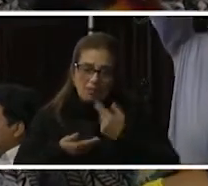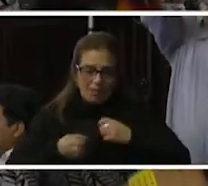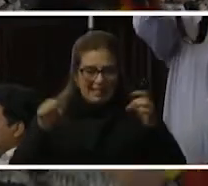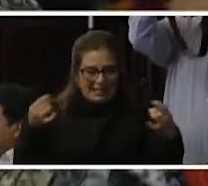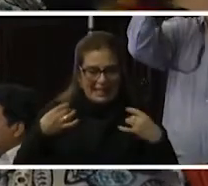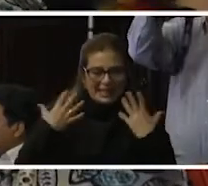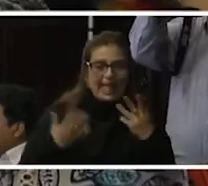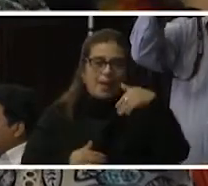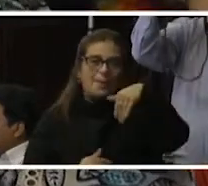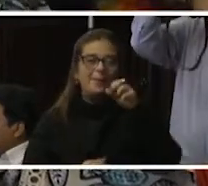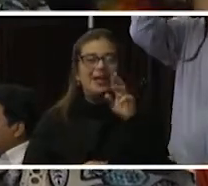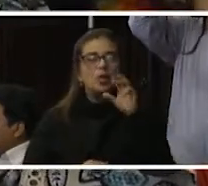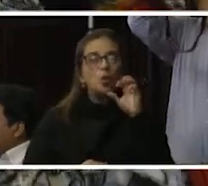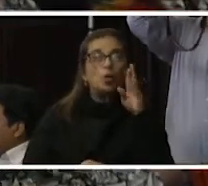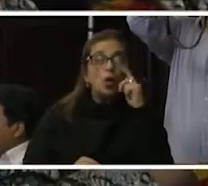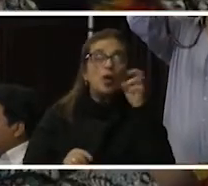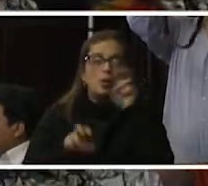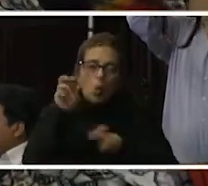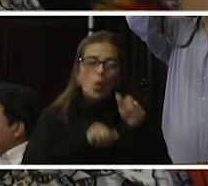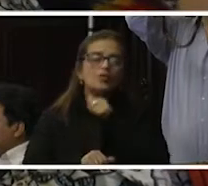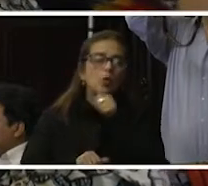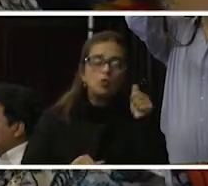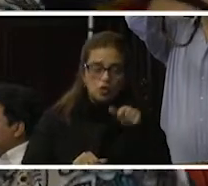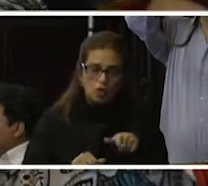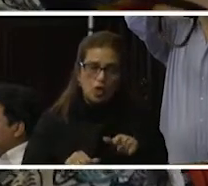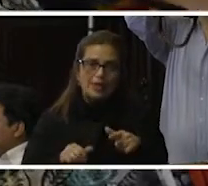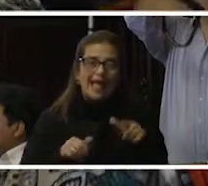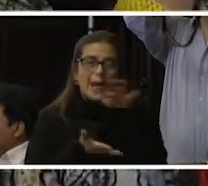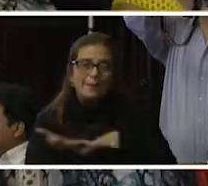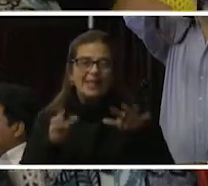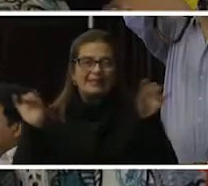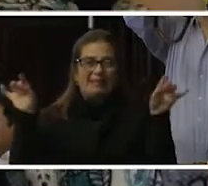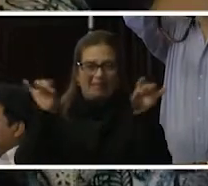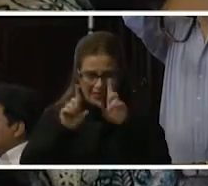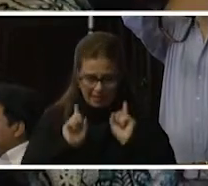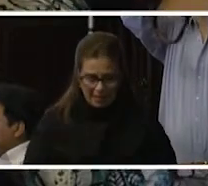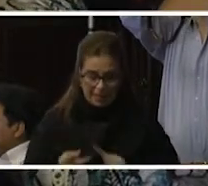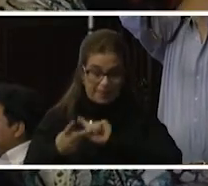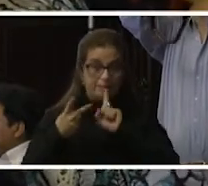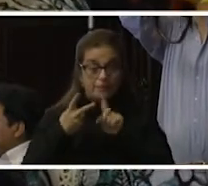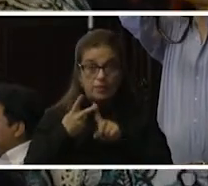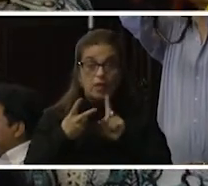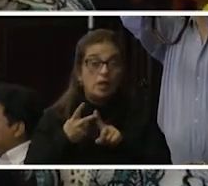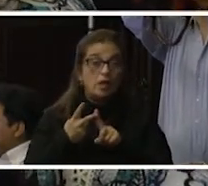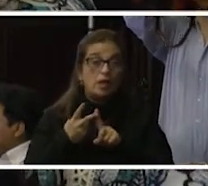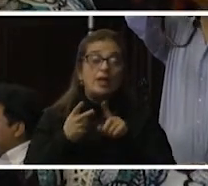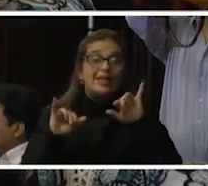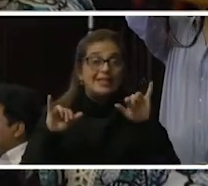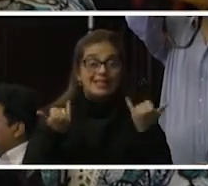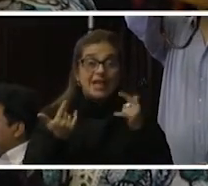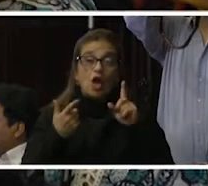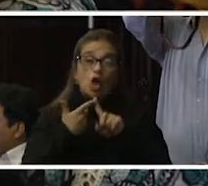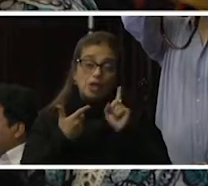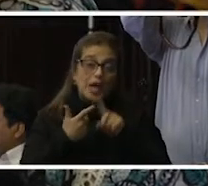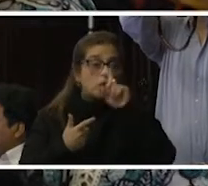de mercurio y remedie los efectos causados al ambiente. Dos, no acelere el contacto ni fomente